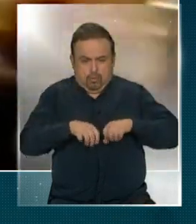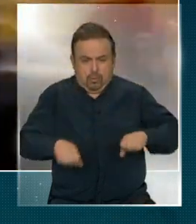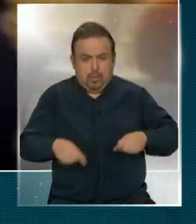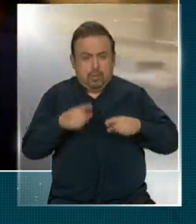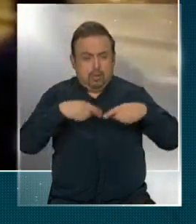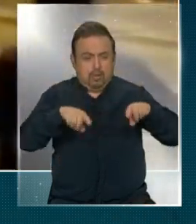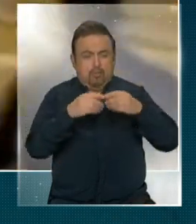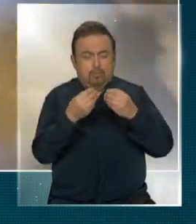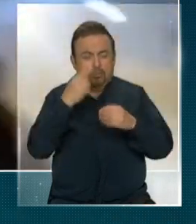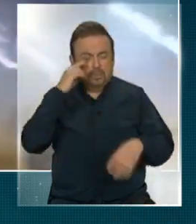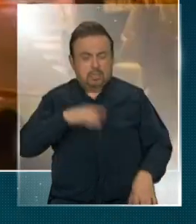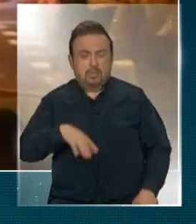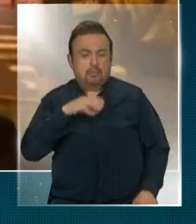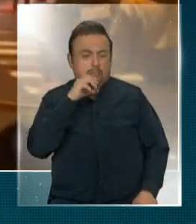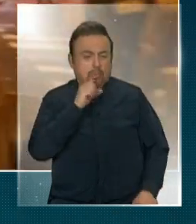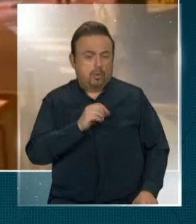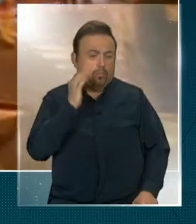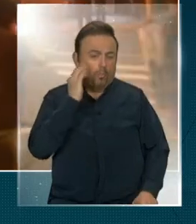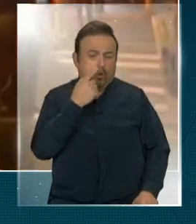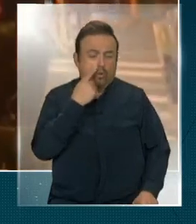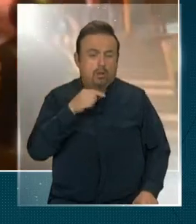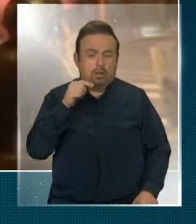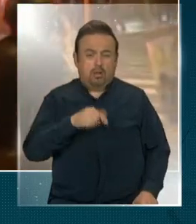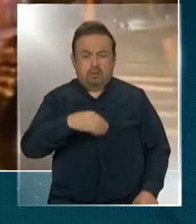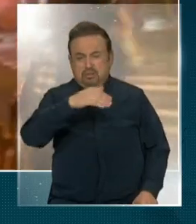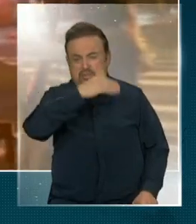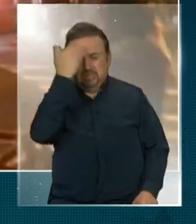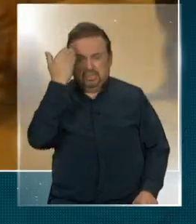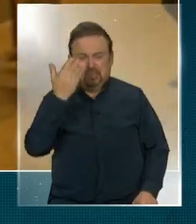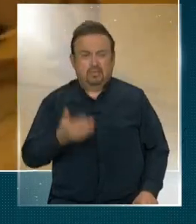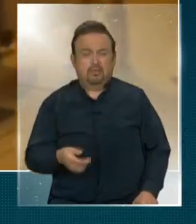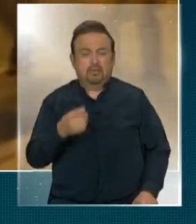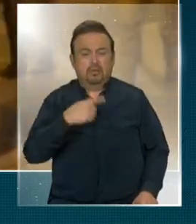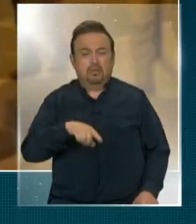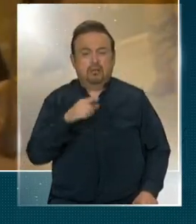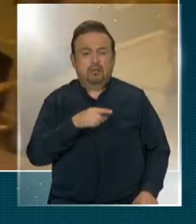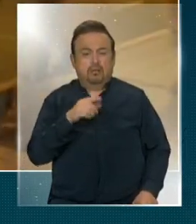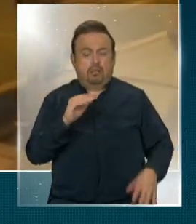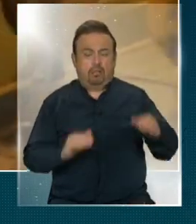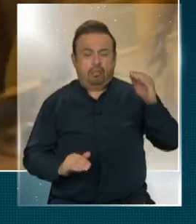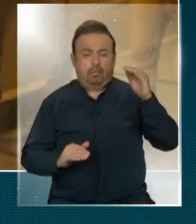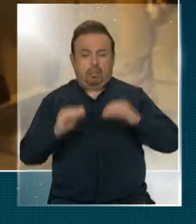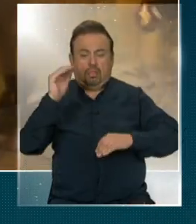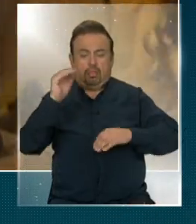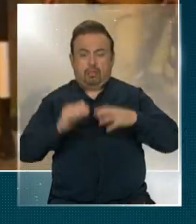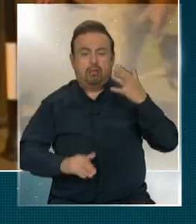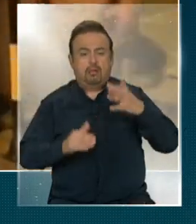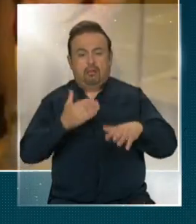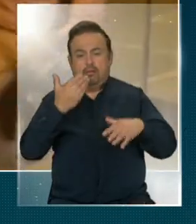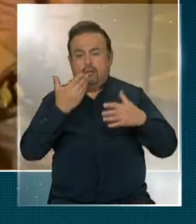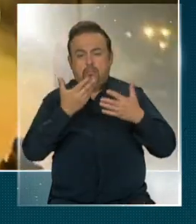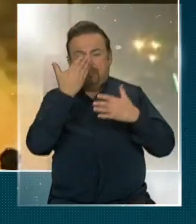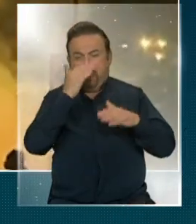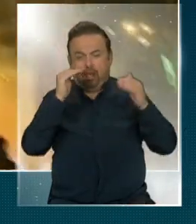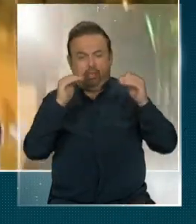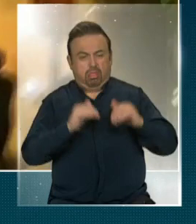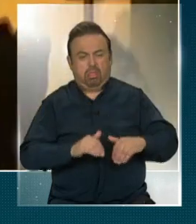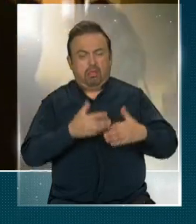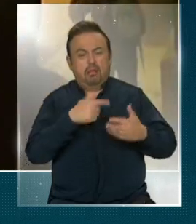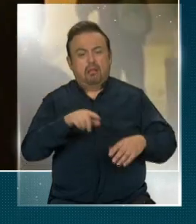muchos peruanos y peruanas están hastiados de los vaivenes de la clase política, pero son